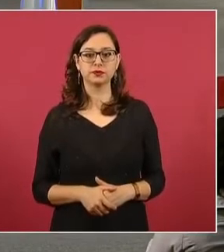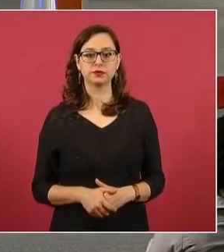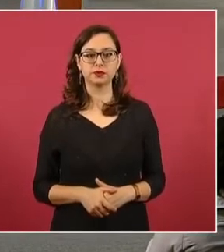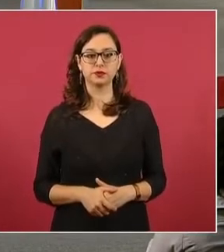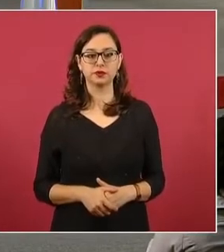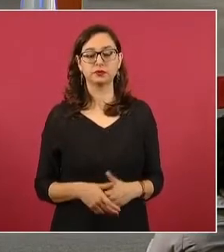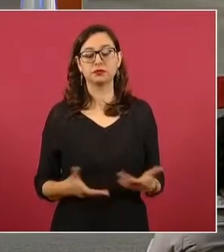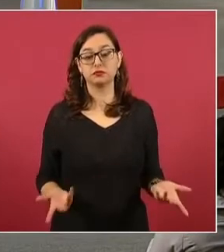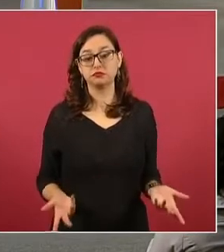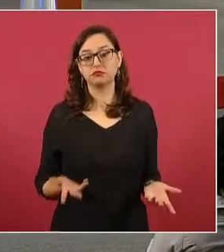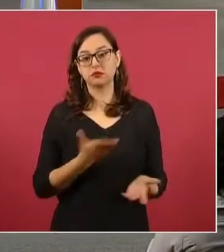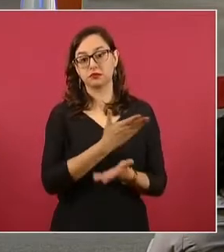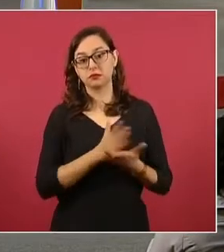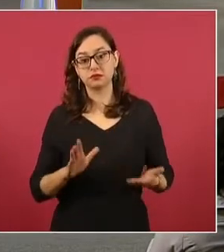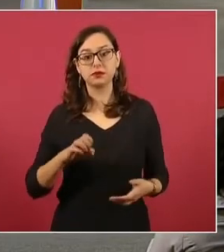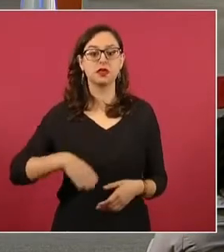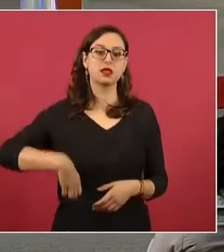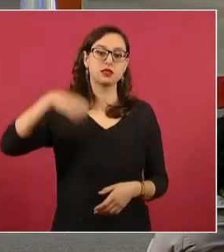adultos mayores,